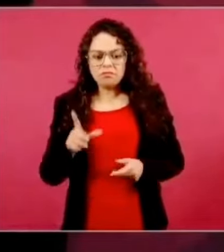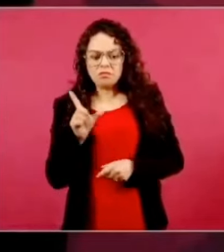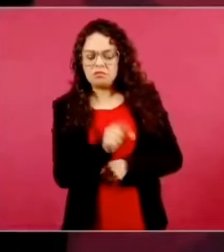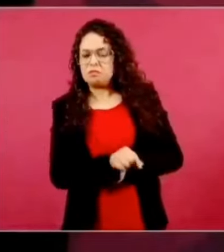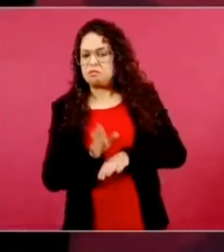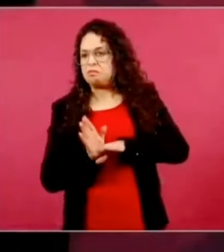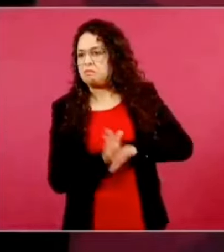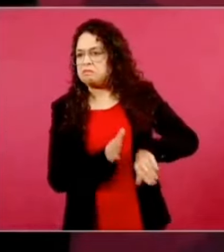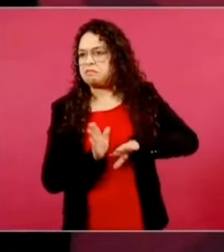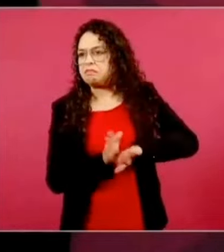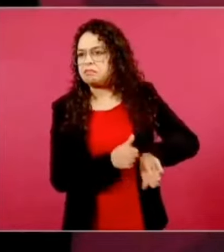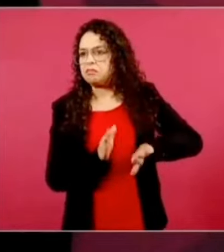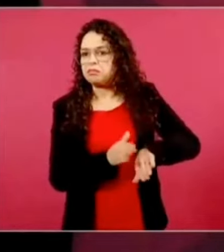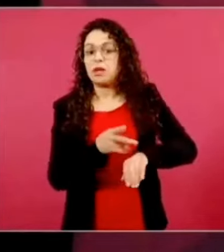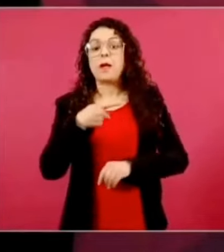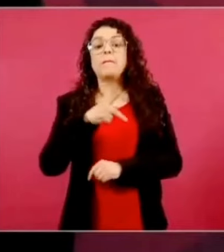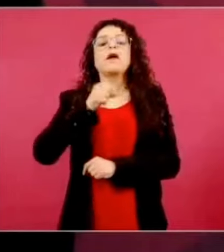No son mayoría.